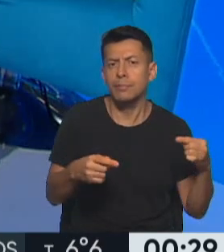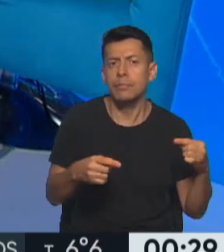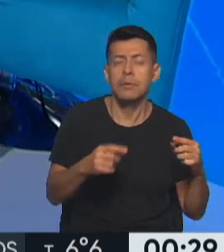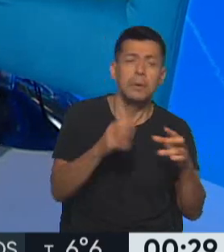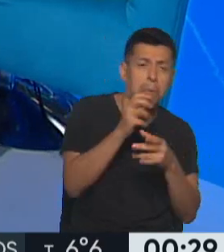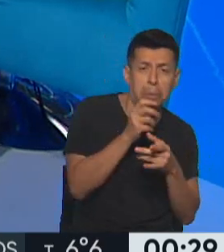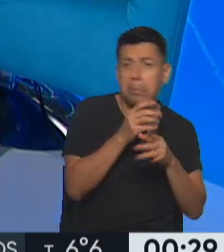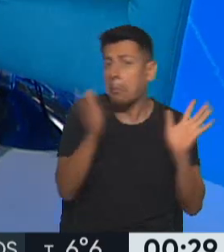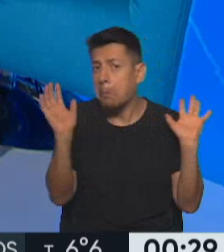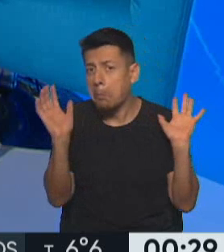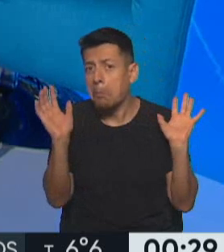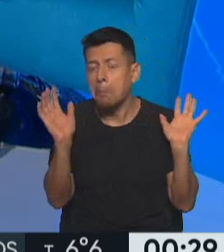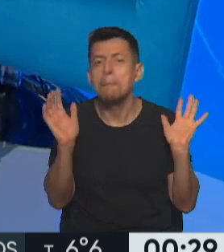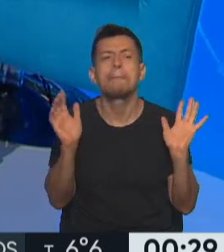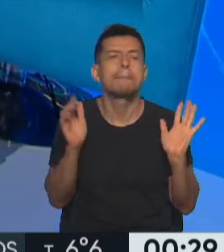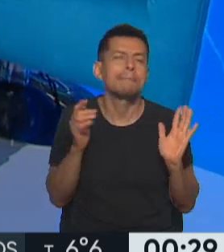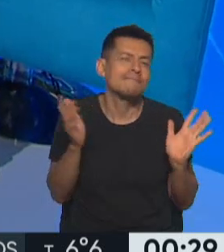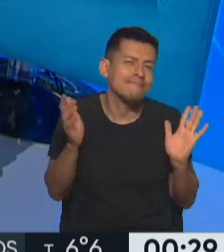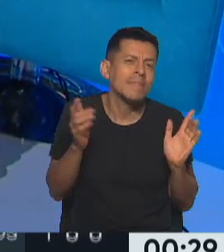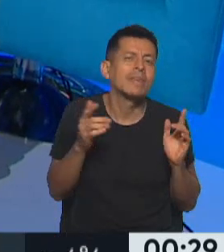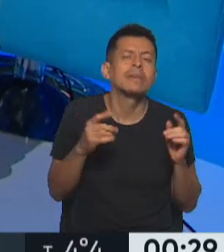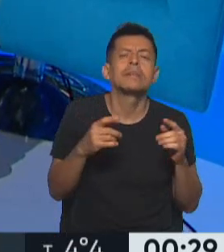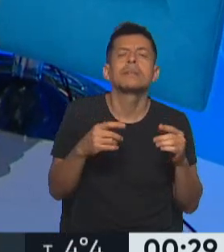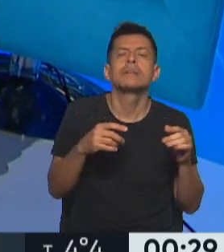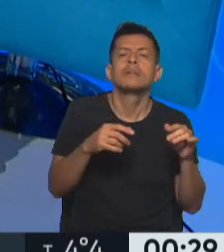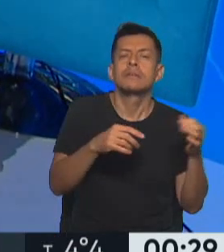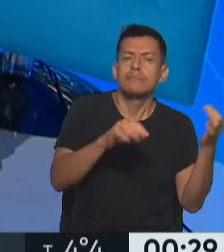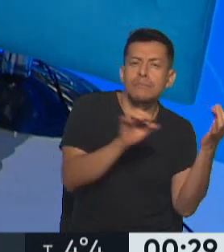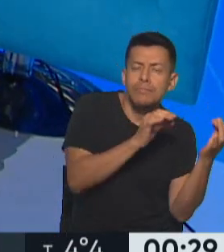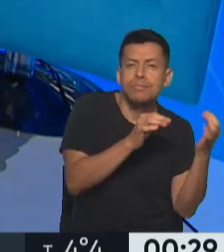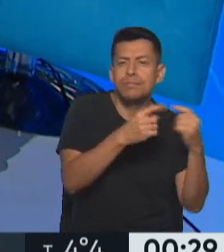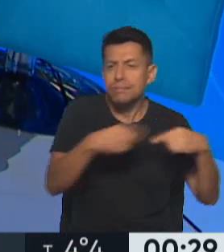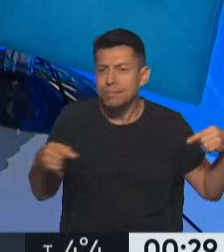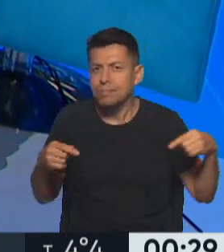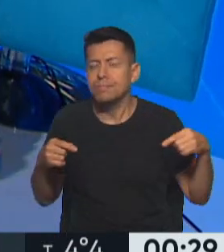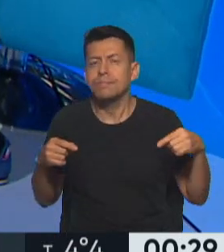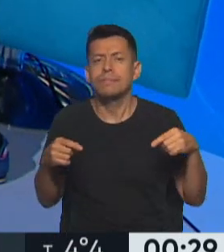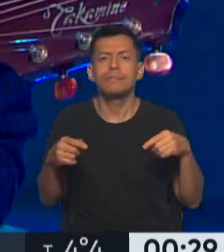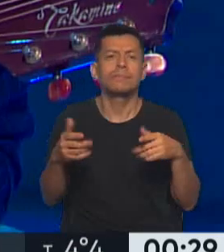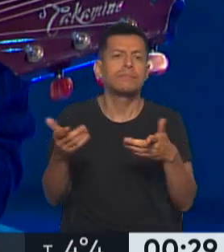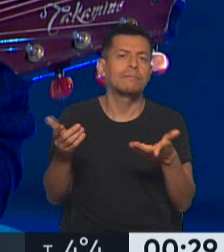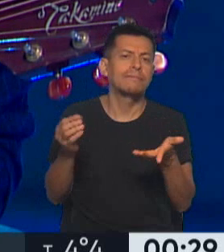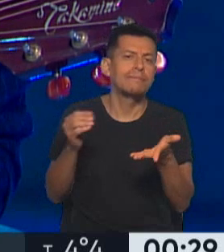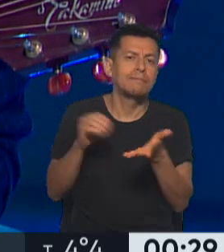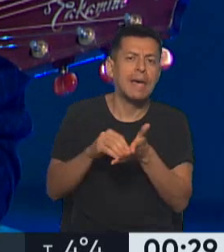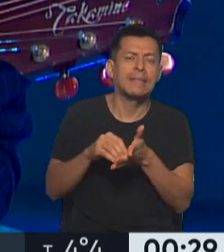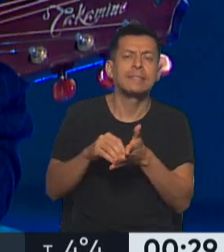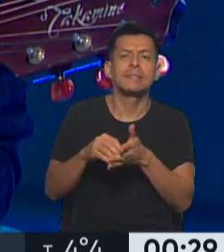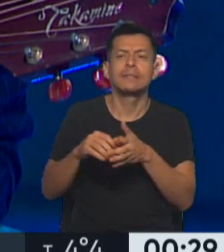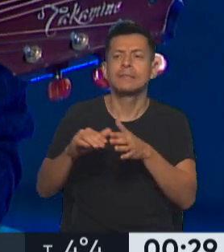busquemos. No. O sea, hay una serie de instrumentos acústicos importantes mezclados con bases